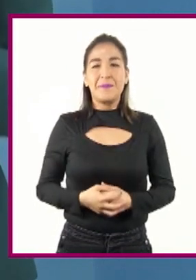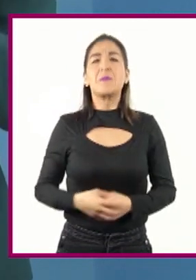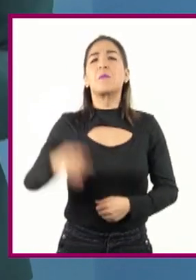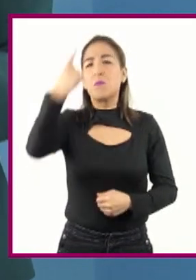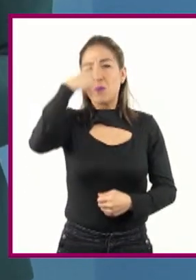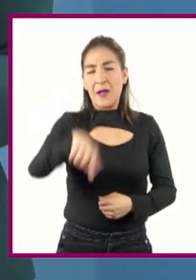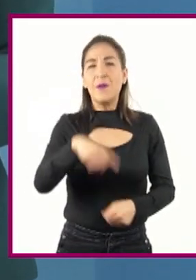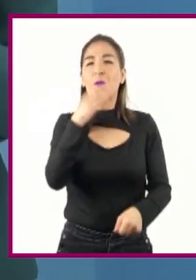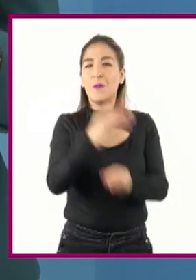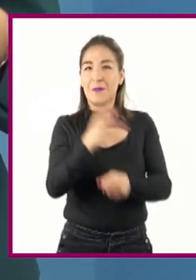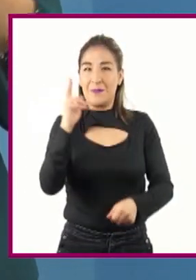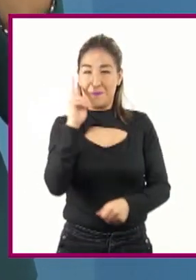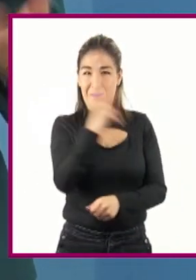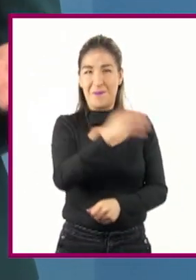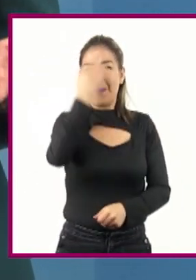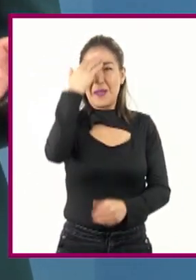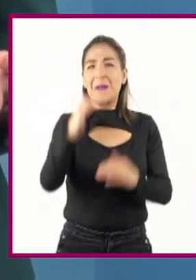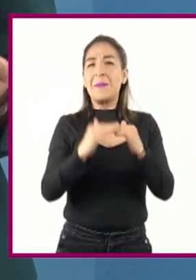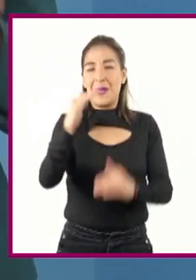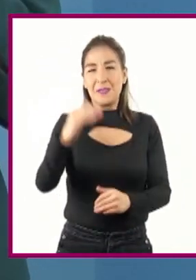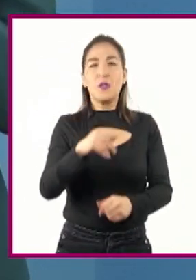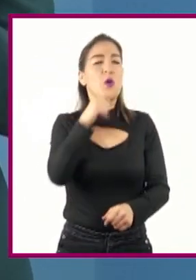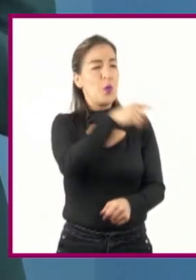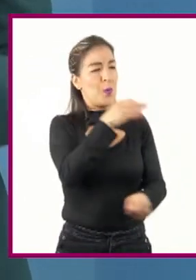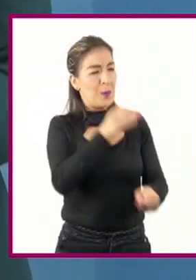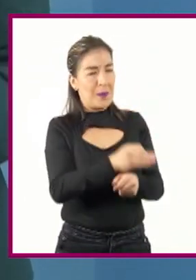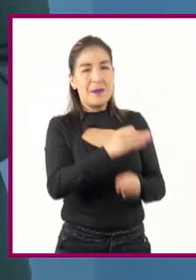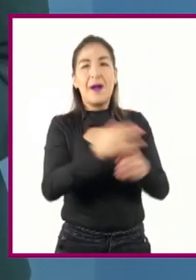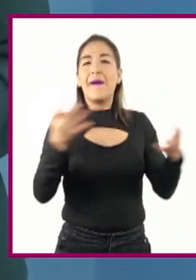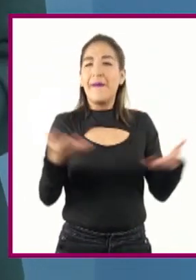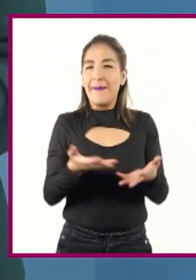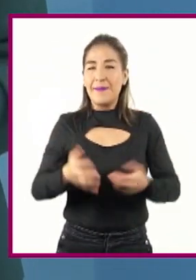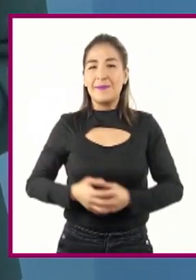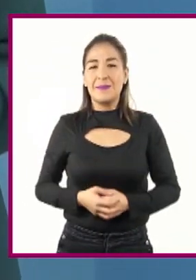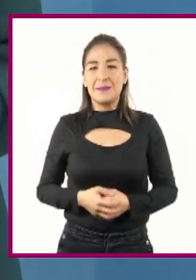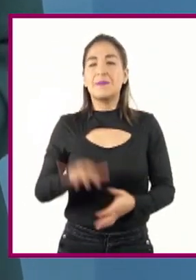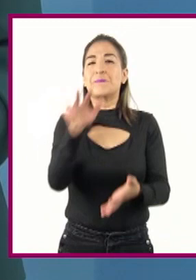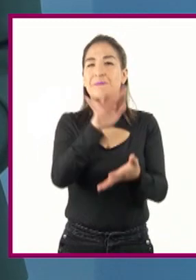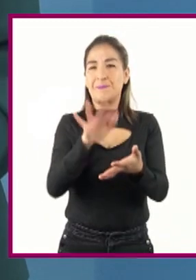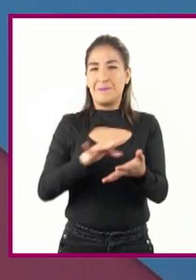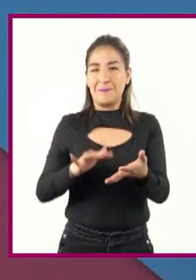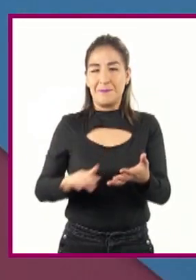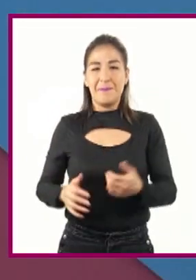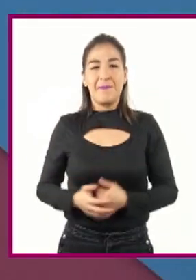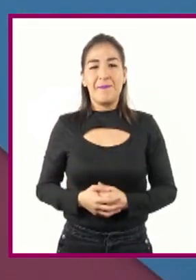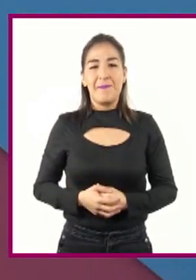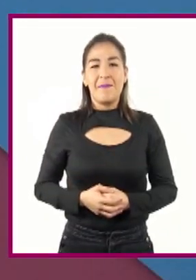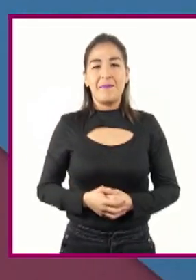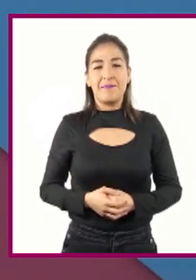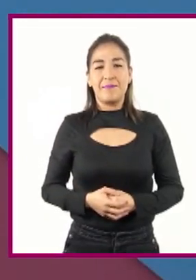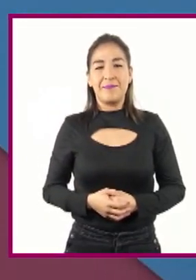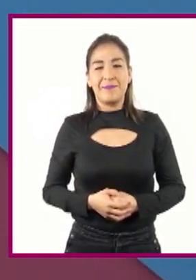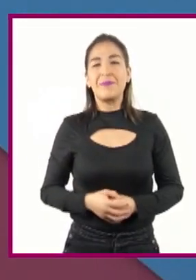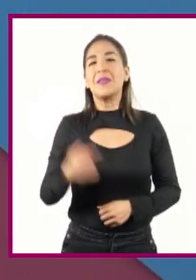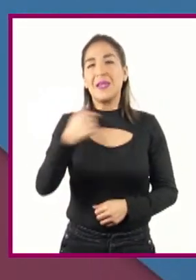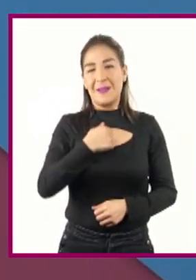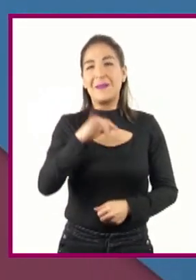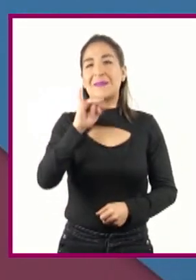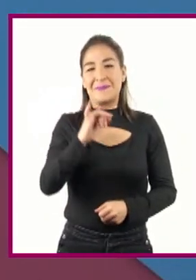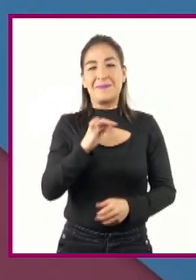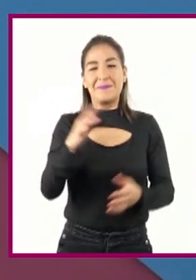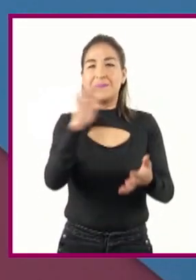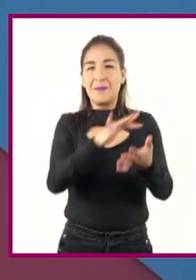Para conocer más, ¿qué te parece, Nadia, si realizamos una lectura? Me parece